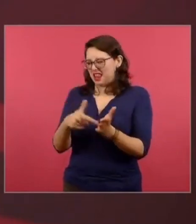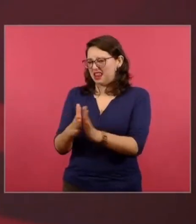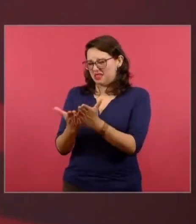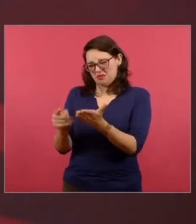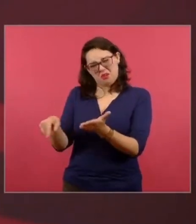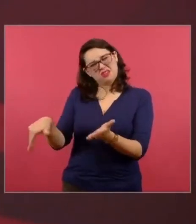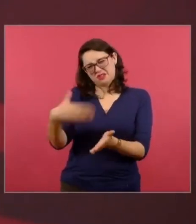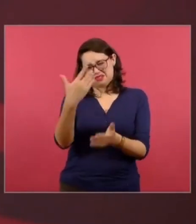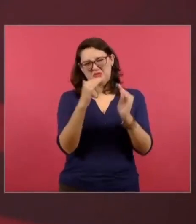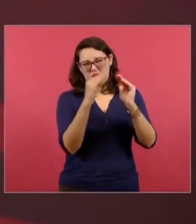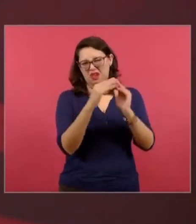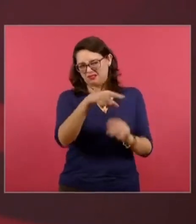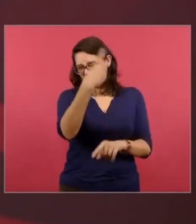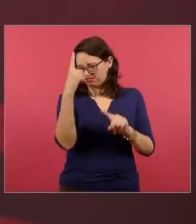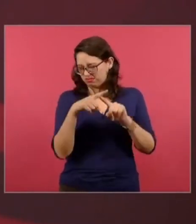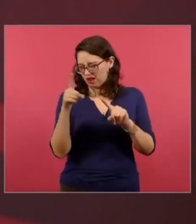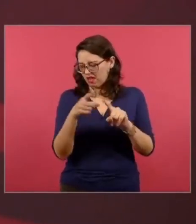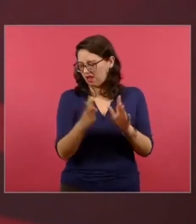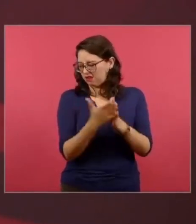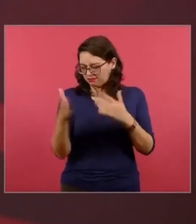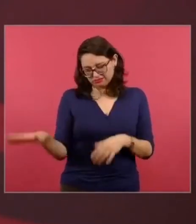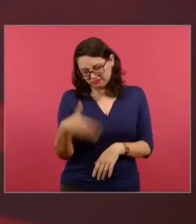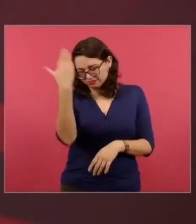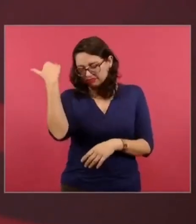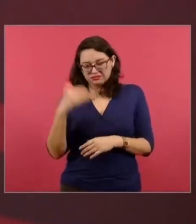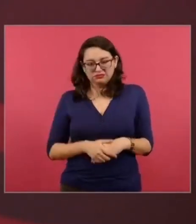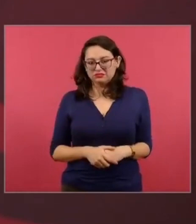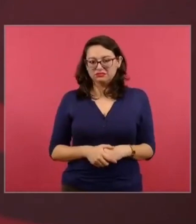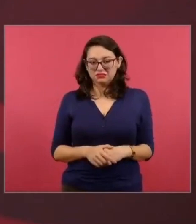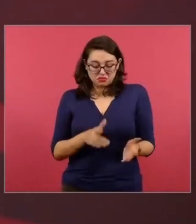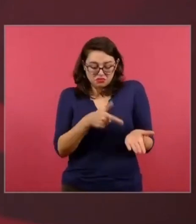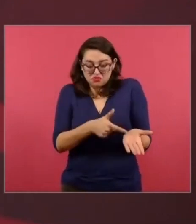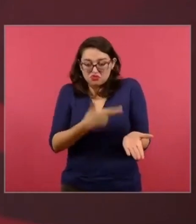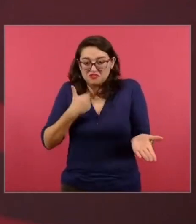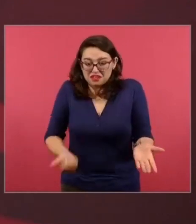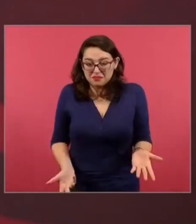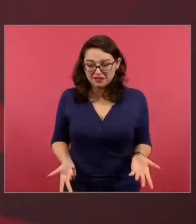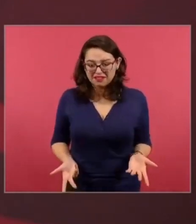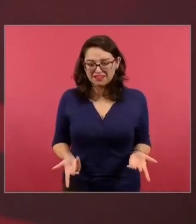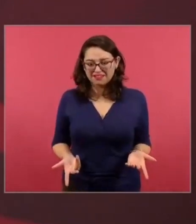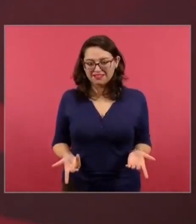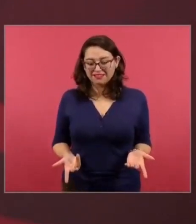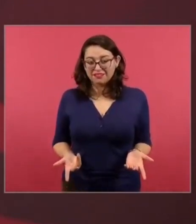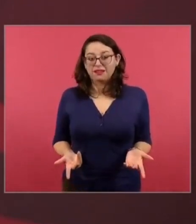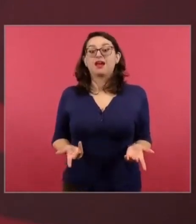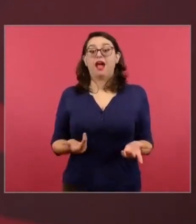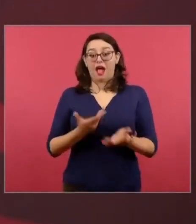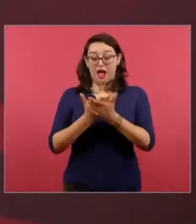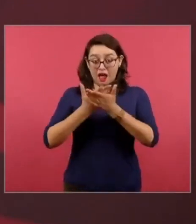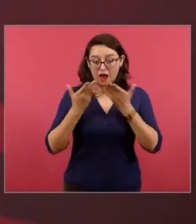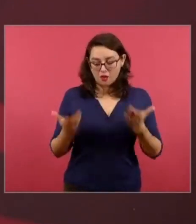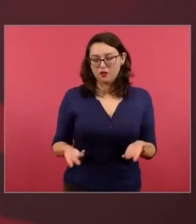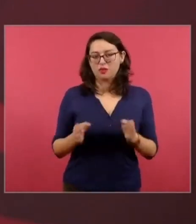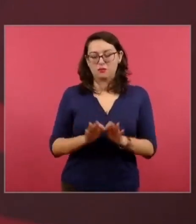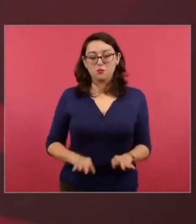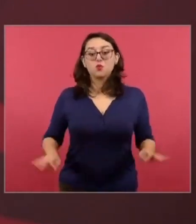y que lo responda de tarea. Eso decían en las asambleas. Entonces hoy le damos ese giro de tuerca al